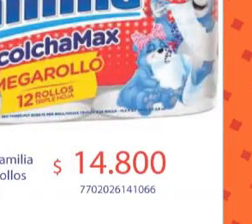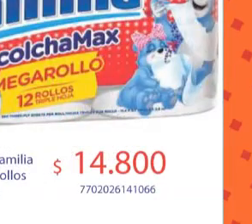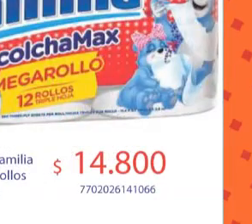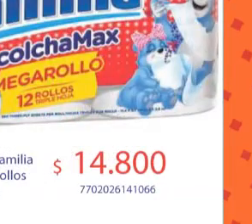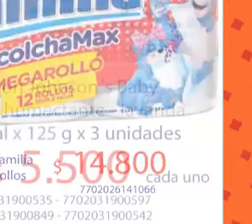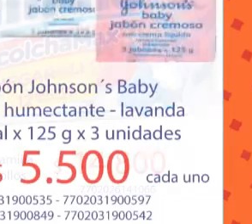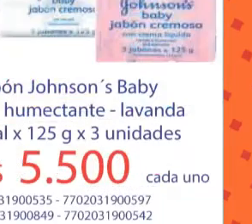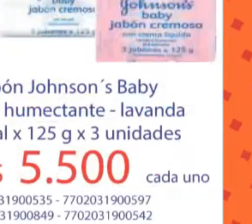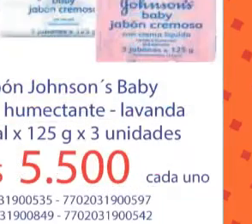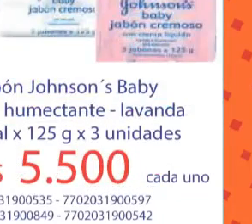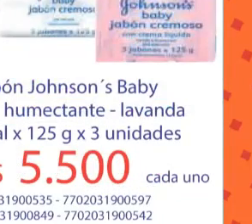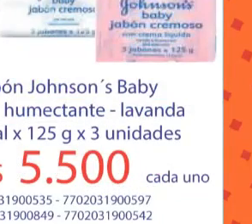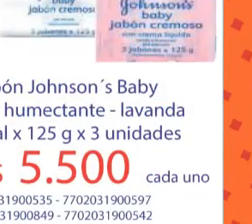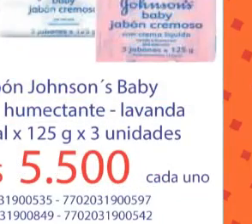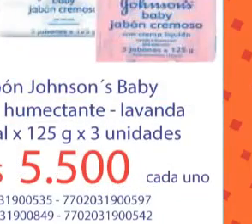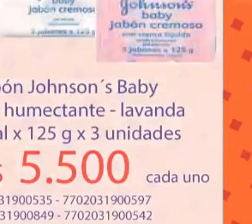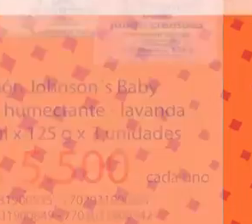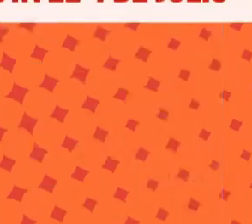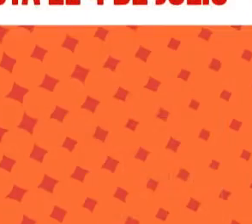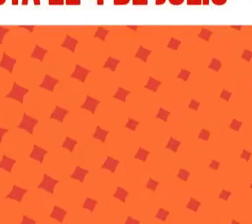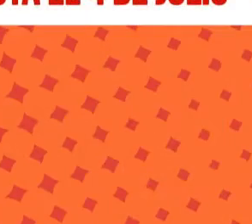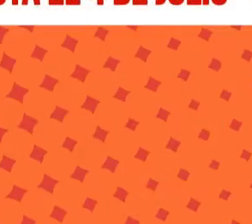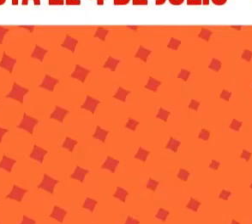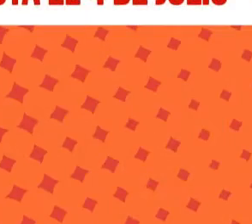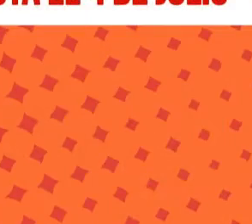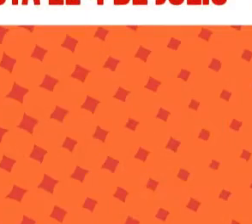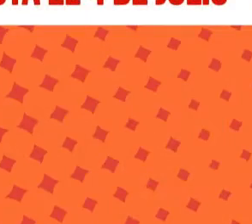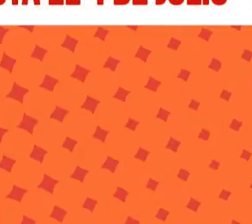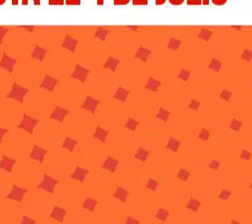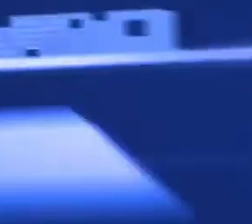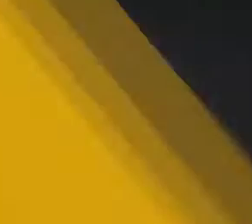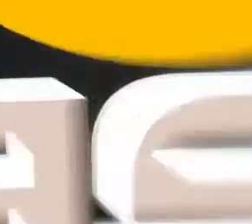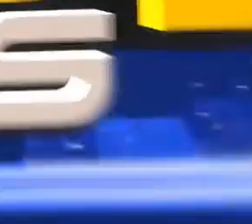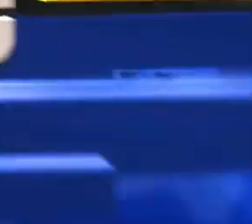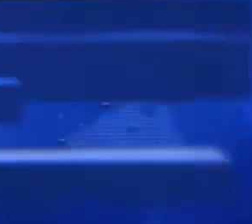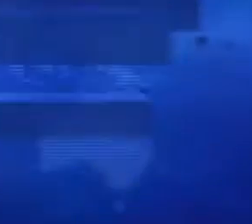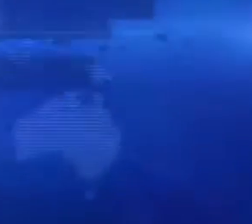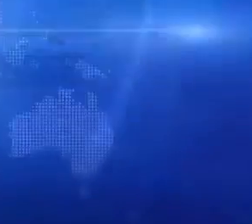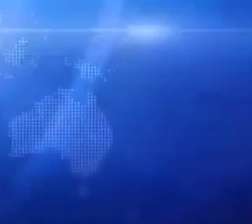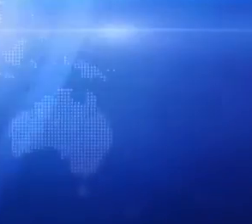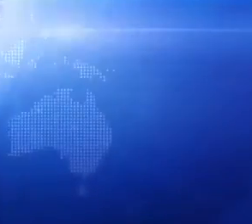más. Más por Menos. Del 18 de junio al 4 de julio.